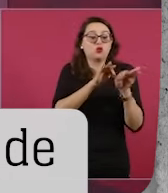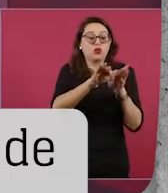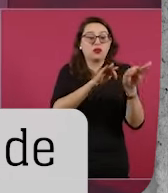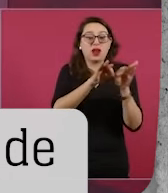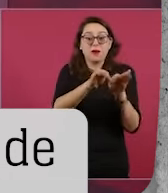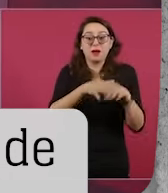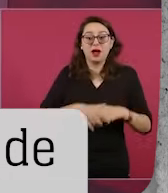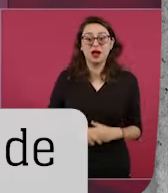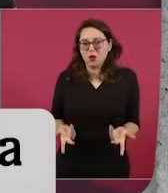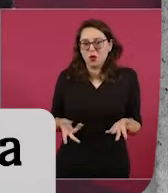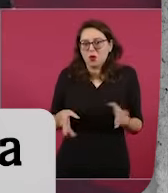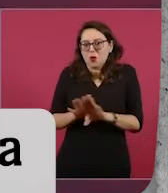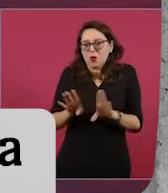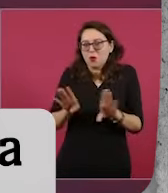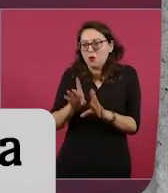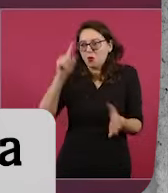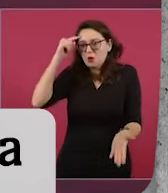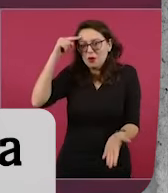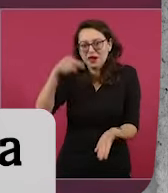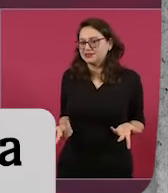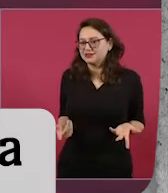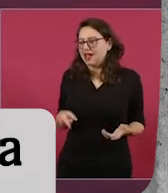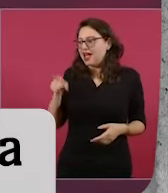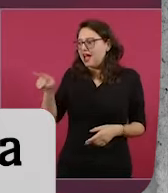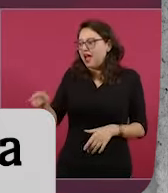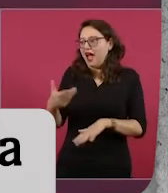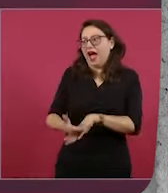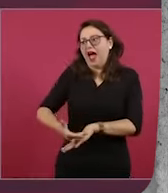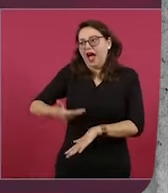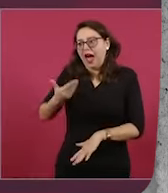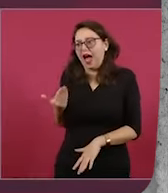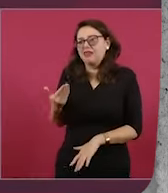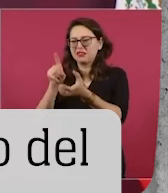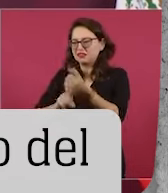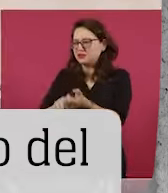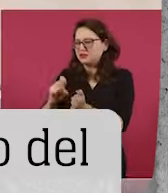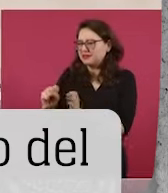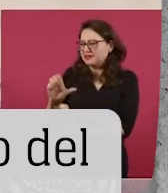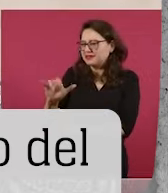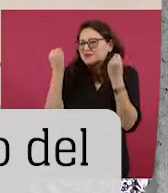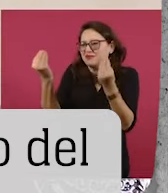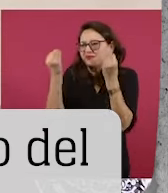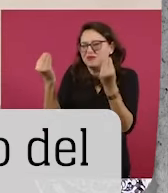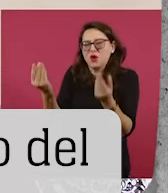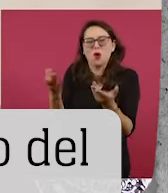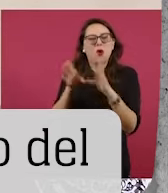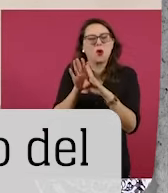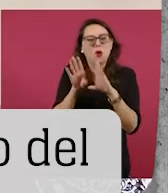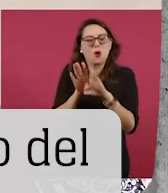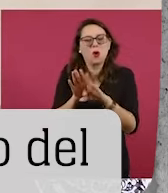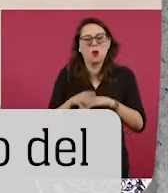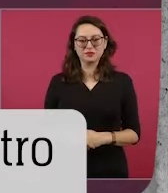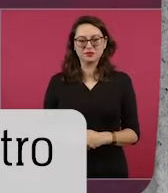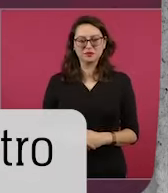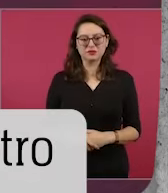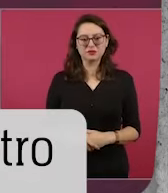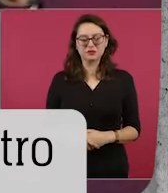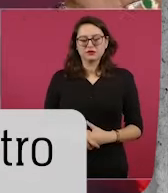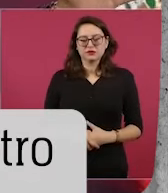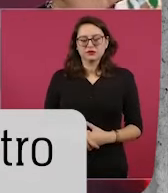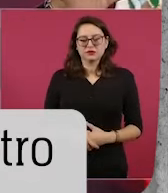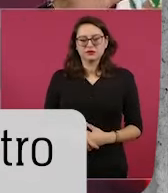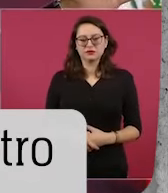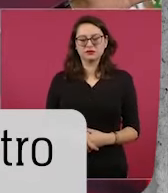como el jefe de oficina de la presidencia de la Corte? Esto mismo del manejo del presupuesto. Bueno,